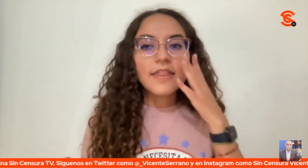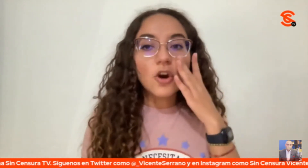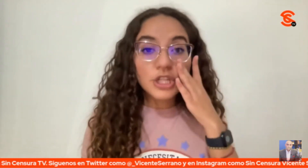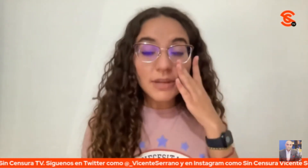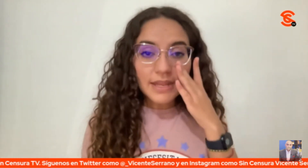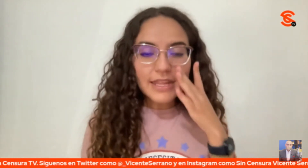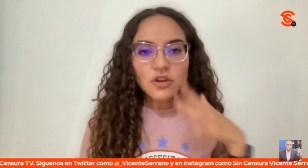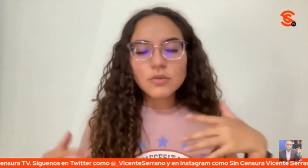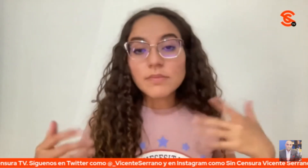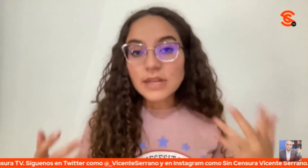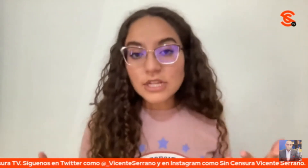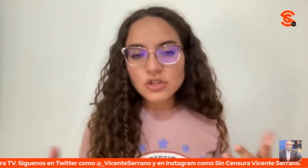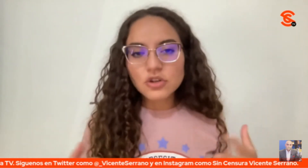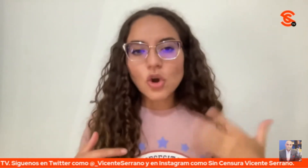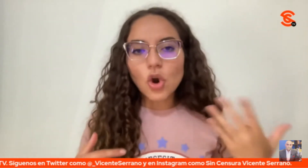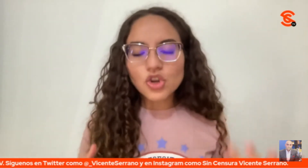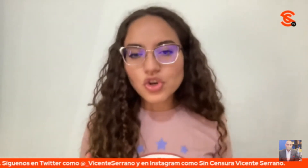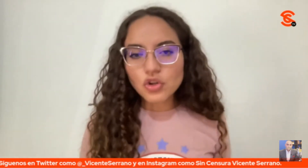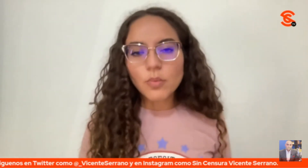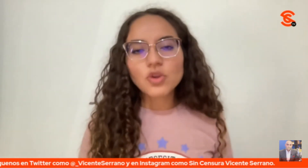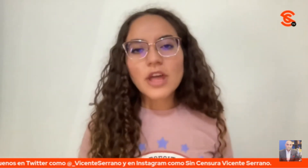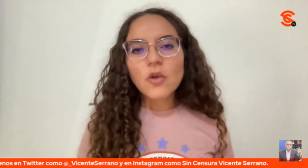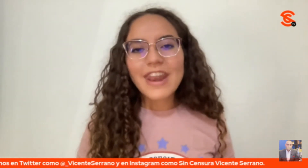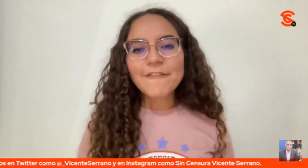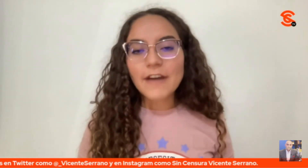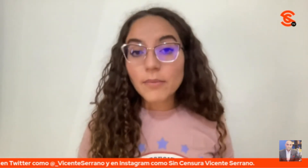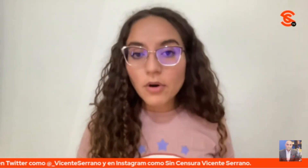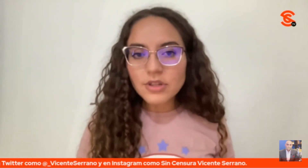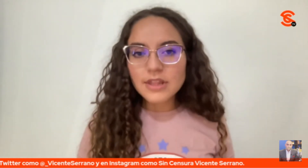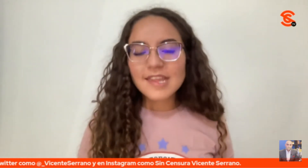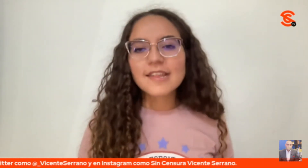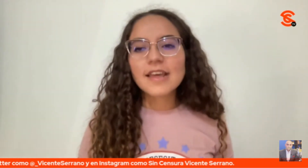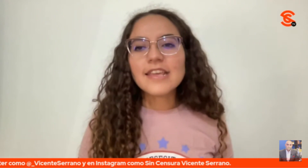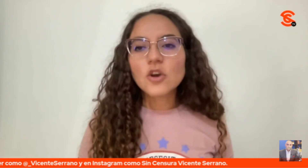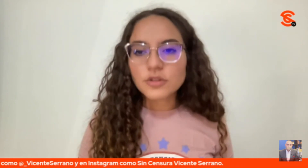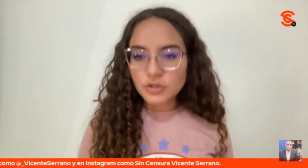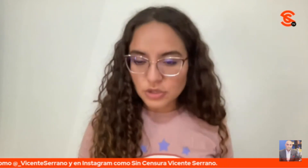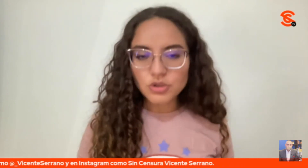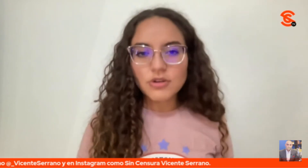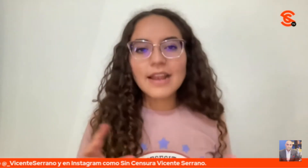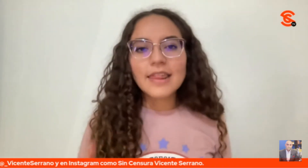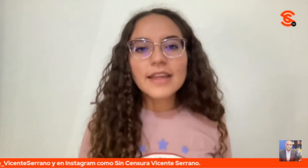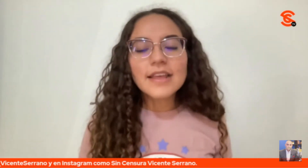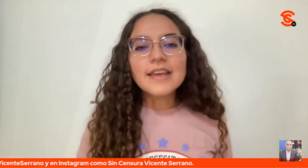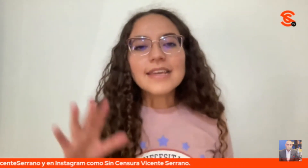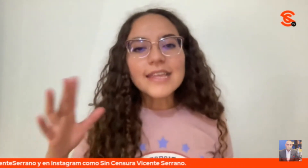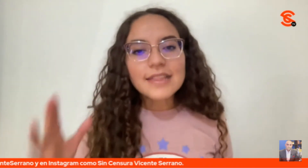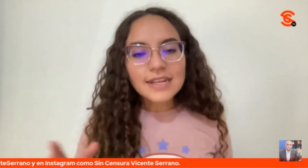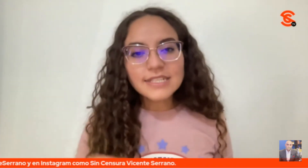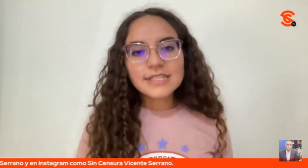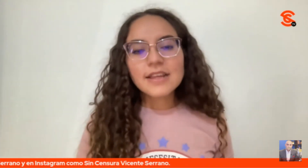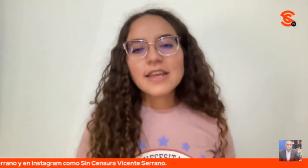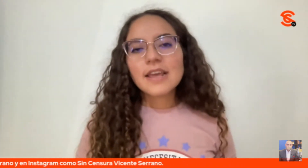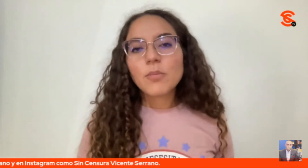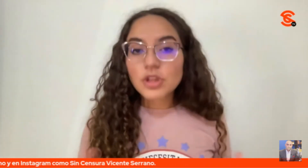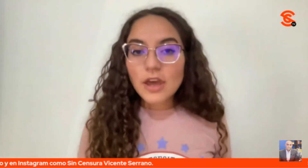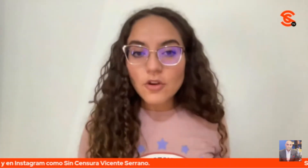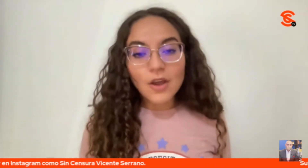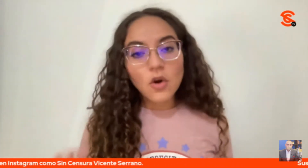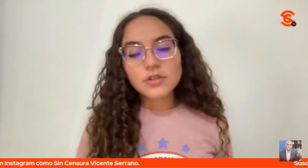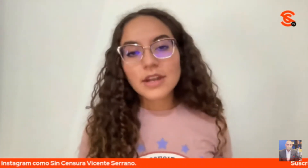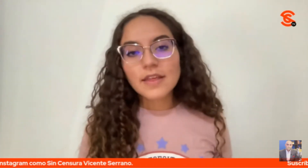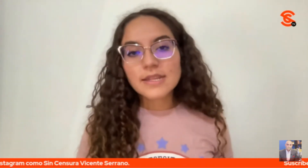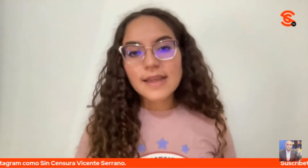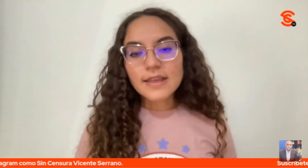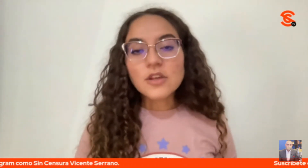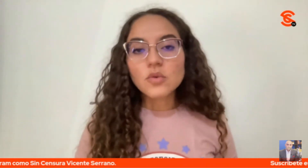determina de 11 ministros, 8 votaron a favor de esa inconstitucionalidad y 3 votaron